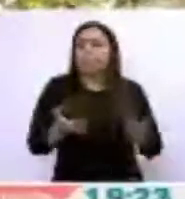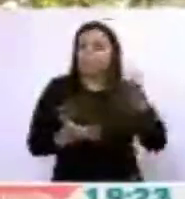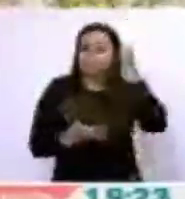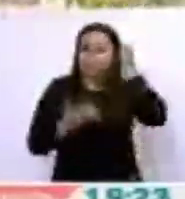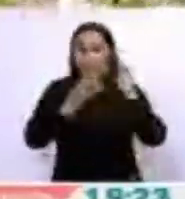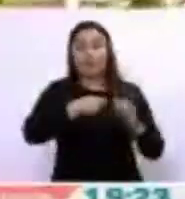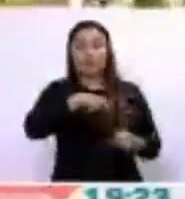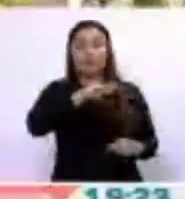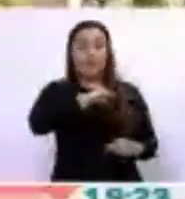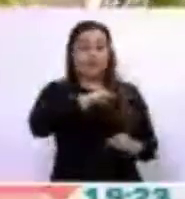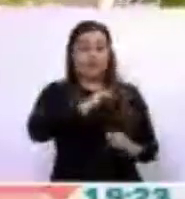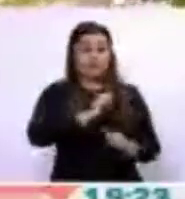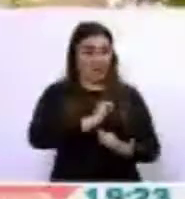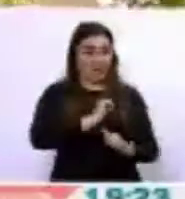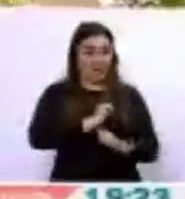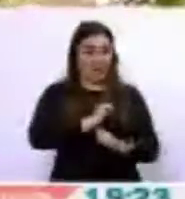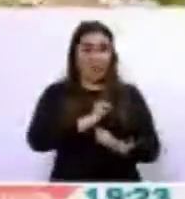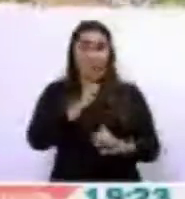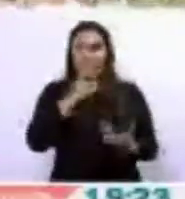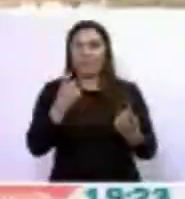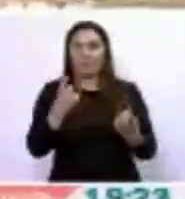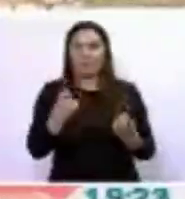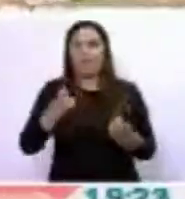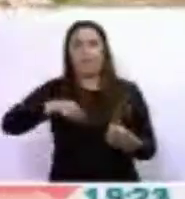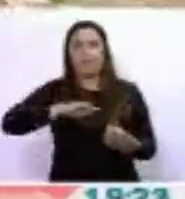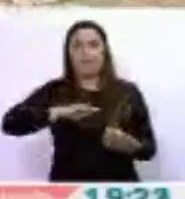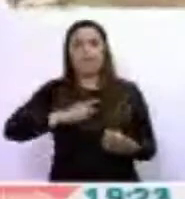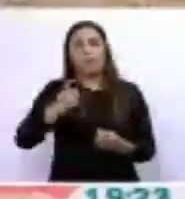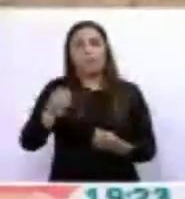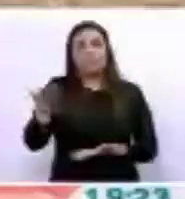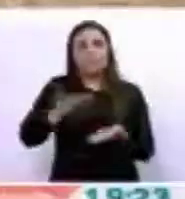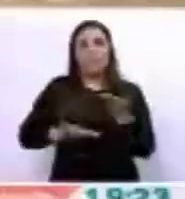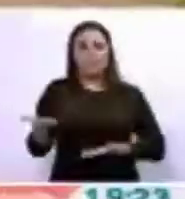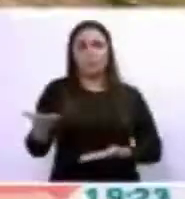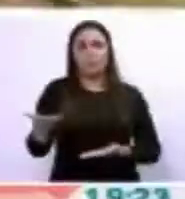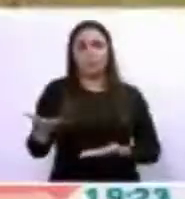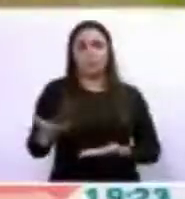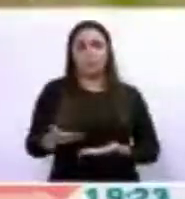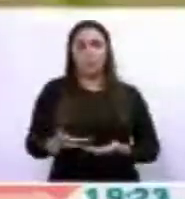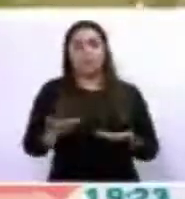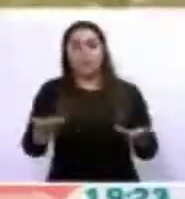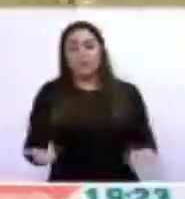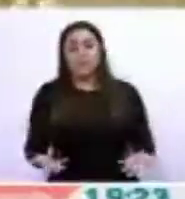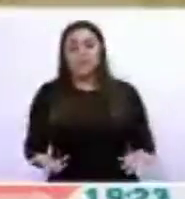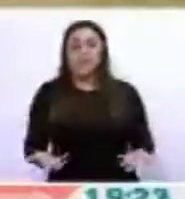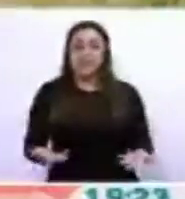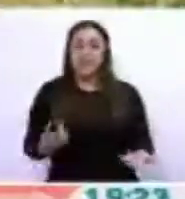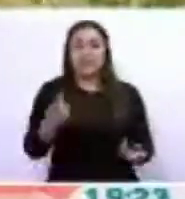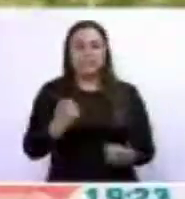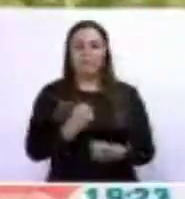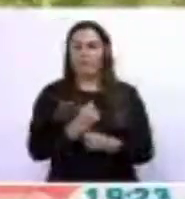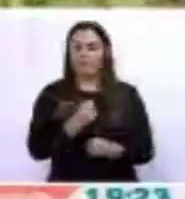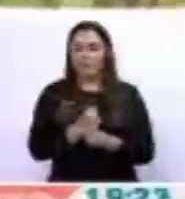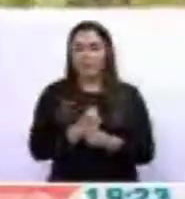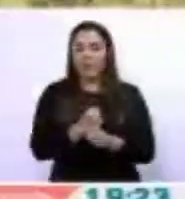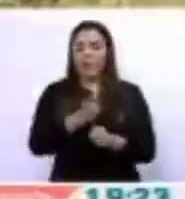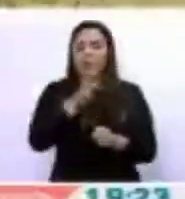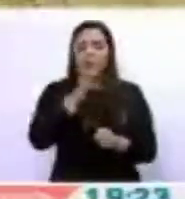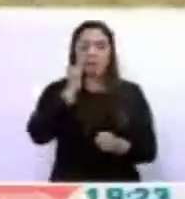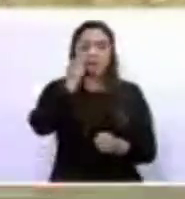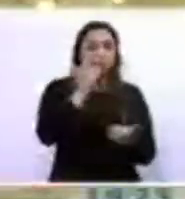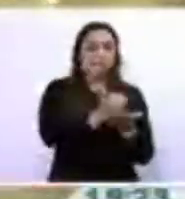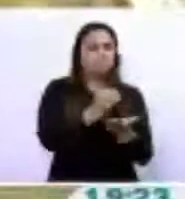España, que en este momento lo necesitarán y nosotros les necesitamos a ellos? Necesitamos mano de obra, hay que recoger la